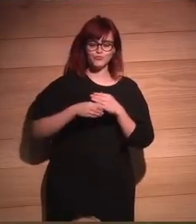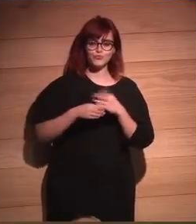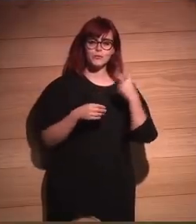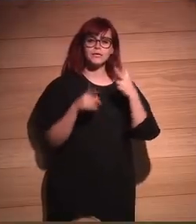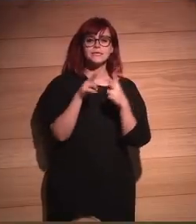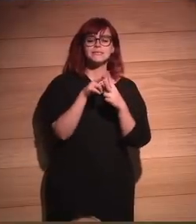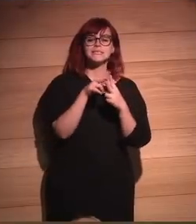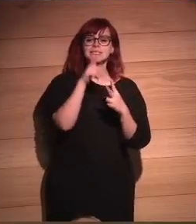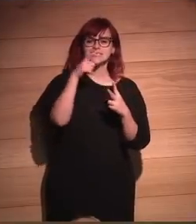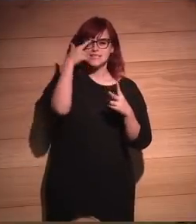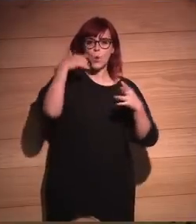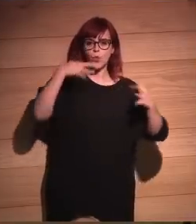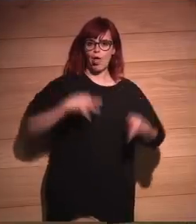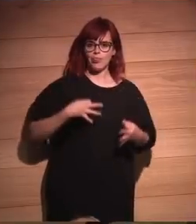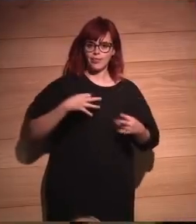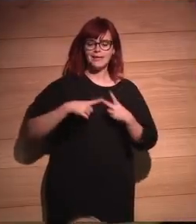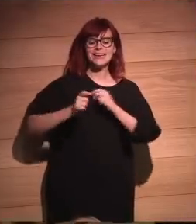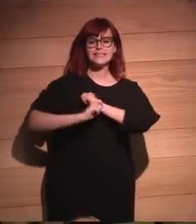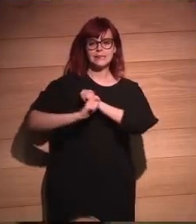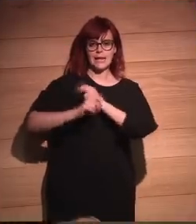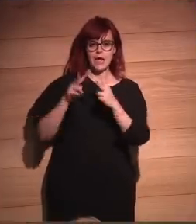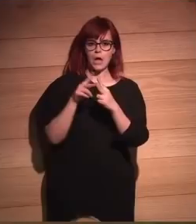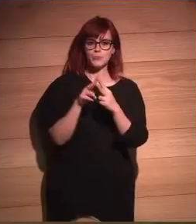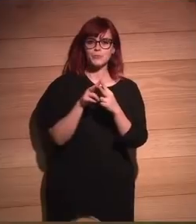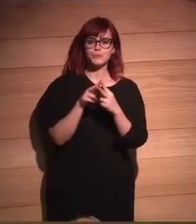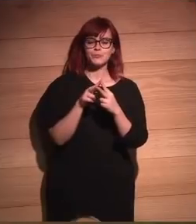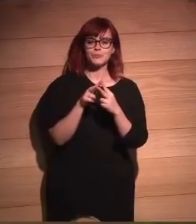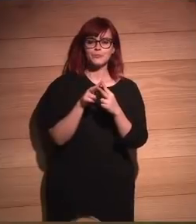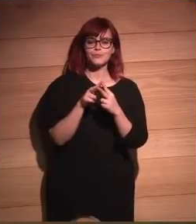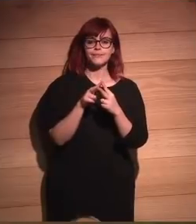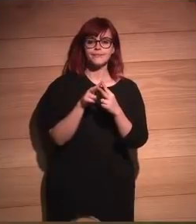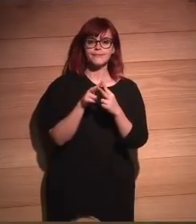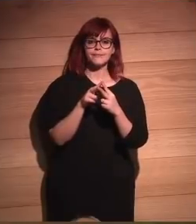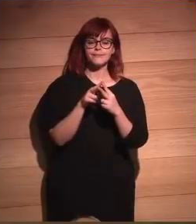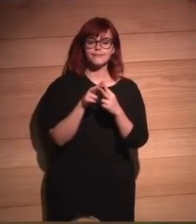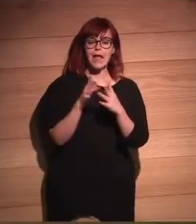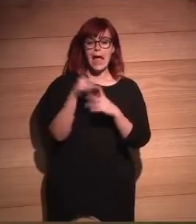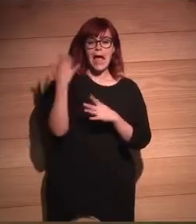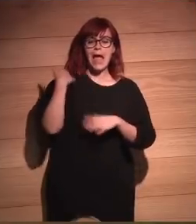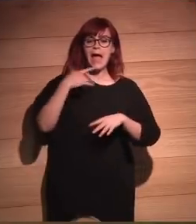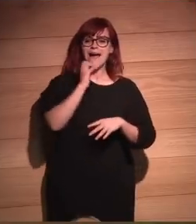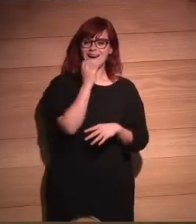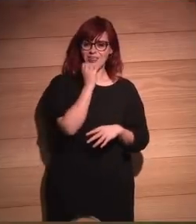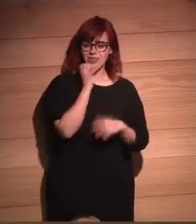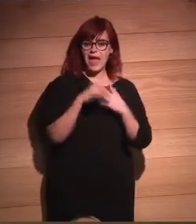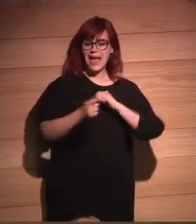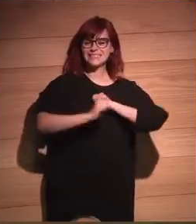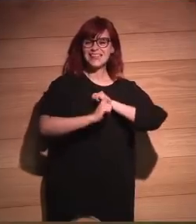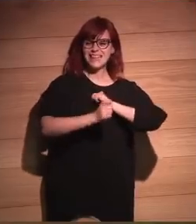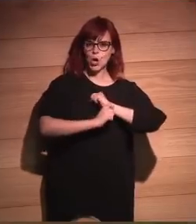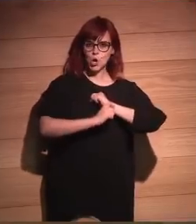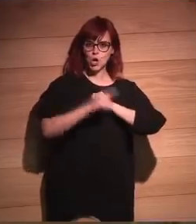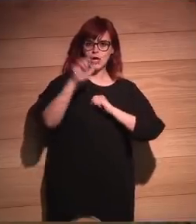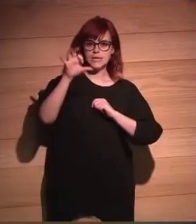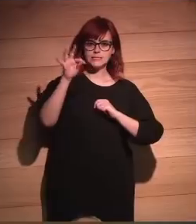la seguridad y el segundo es la estrategia. La estrategia, el estrategos en la antigua Grecia era el general que veía